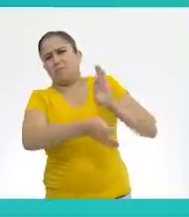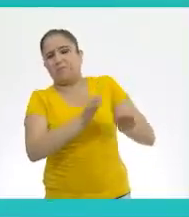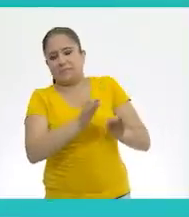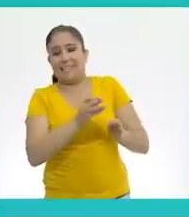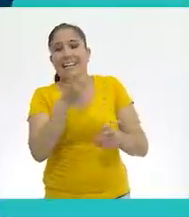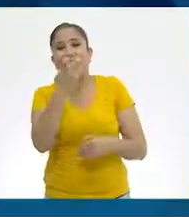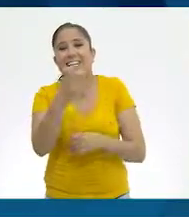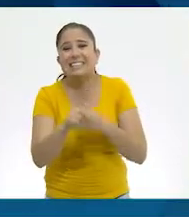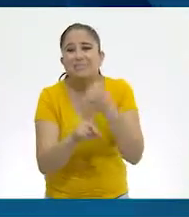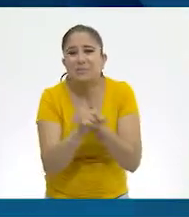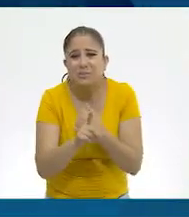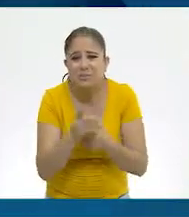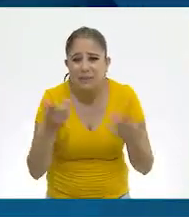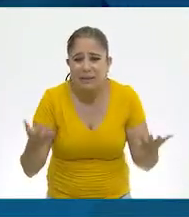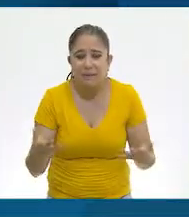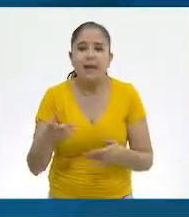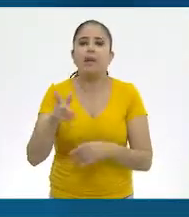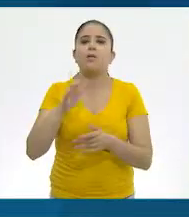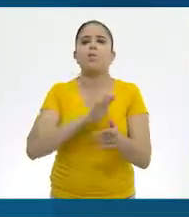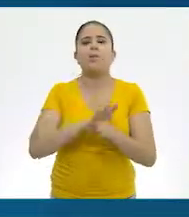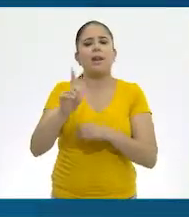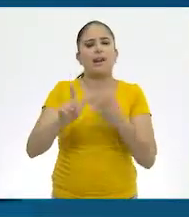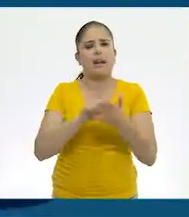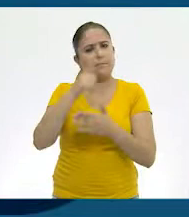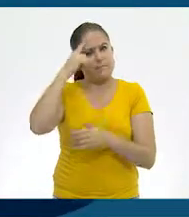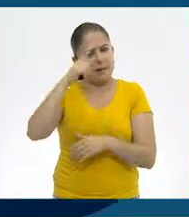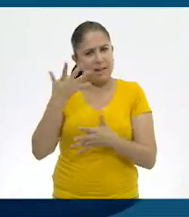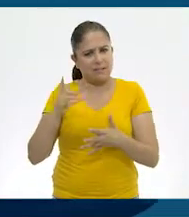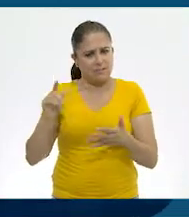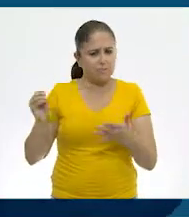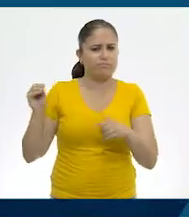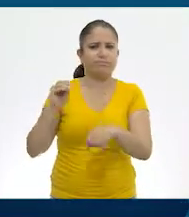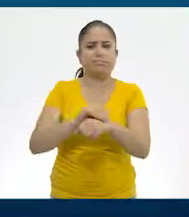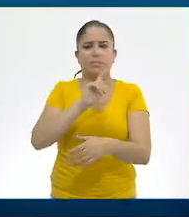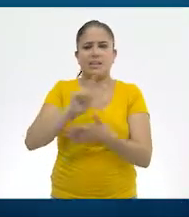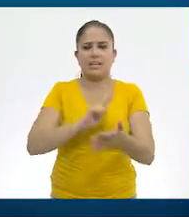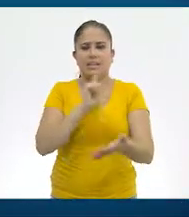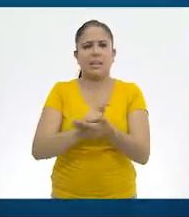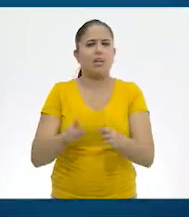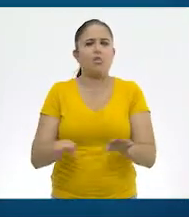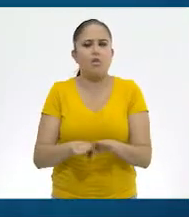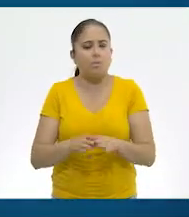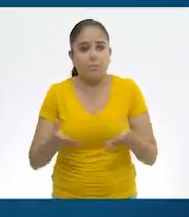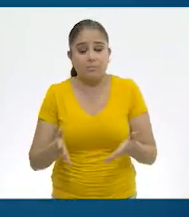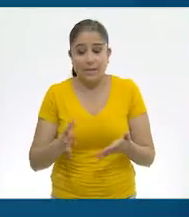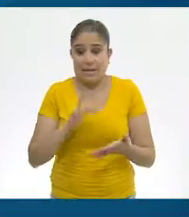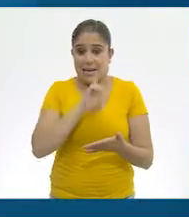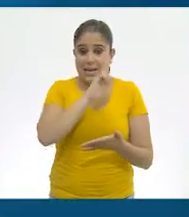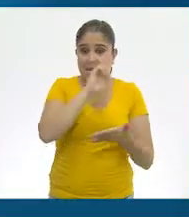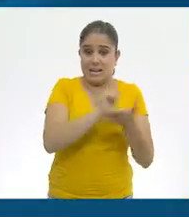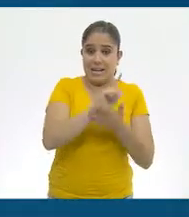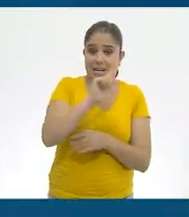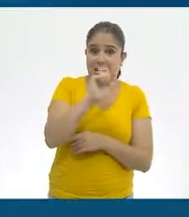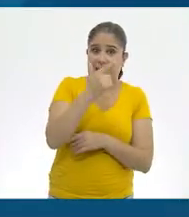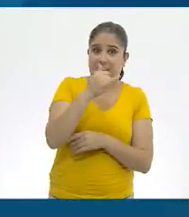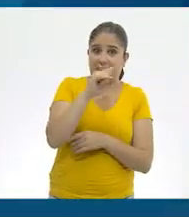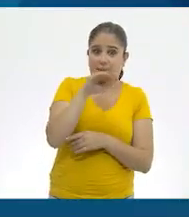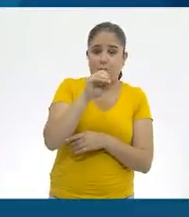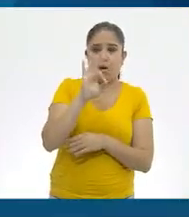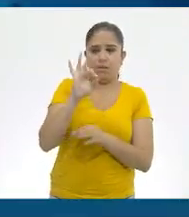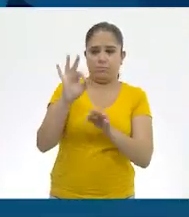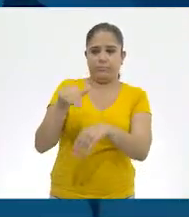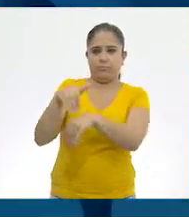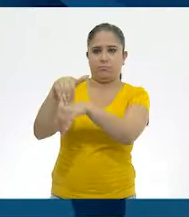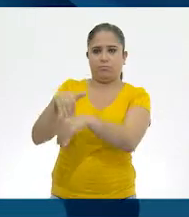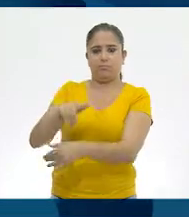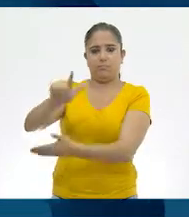veamos, ¿qué medida adoptaría el gobierno para recuperar su legitimidad? Pues dijimos que legítimo es algo que va conforme a la ley